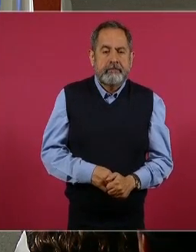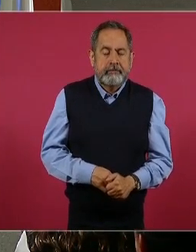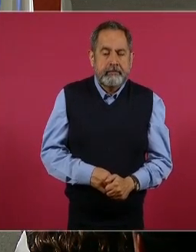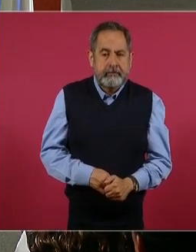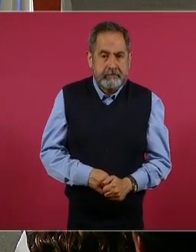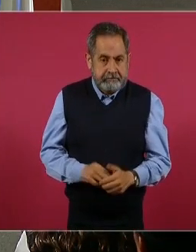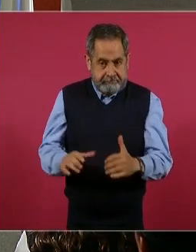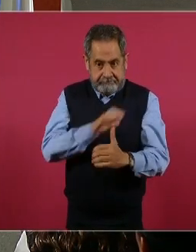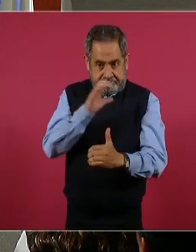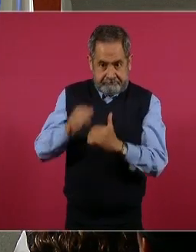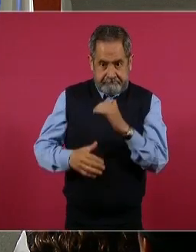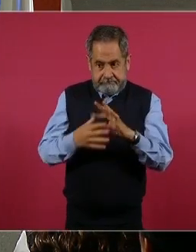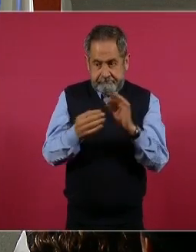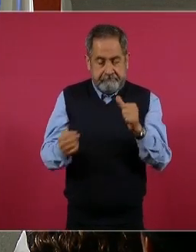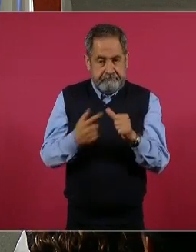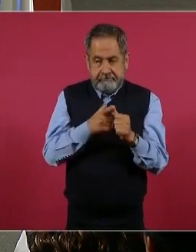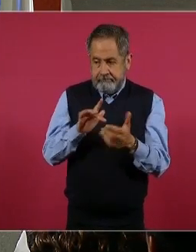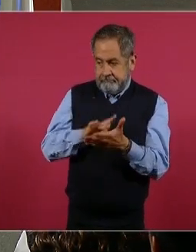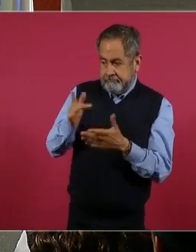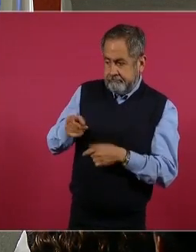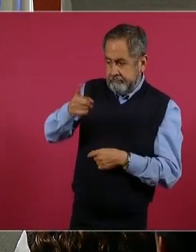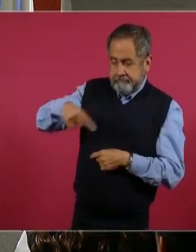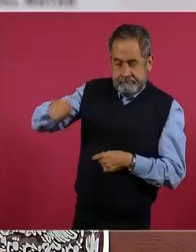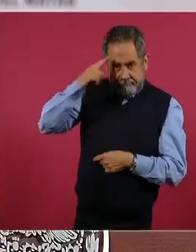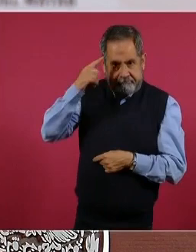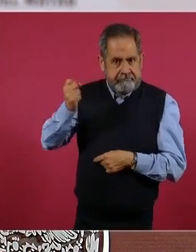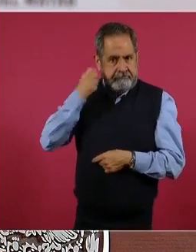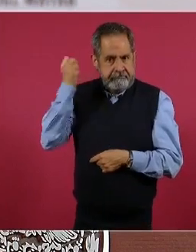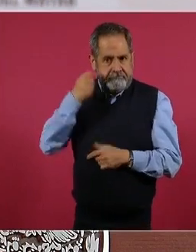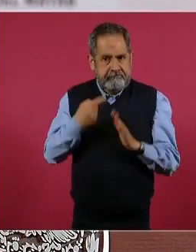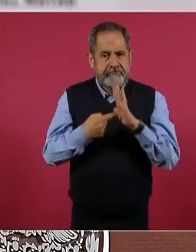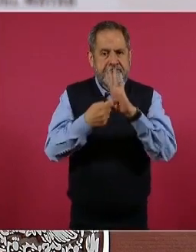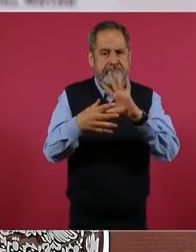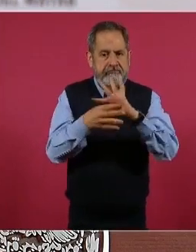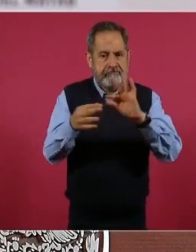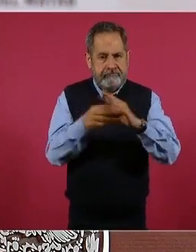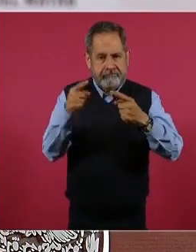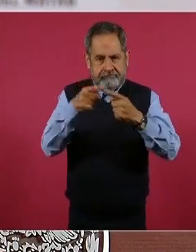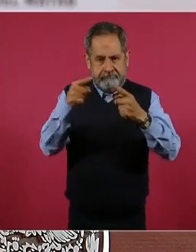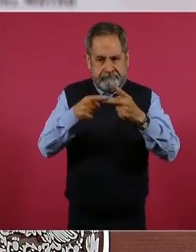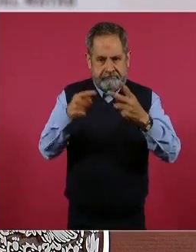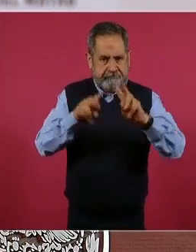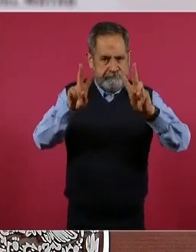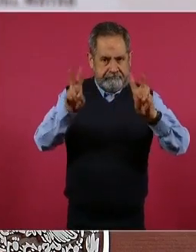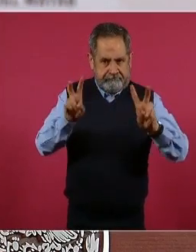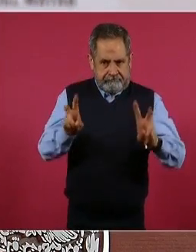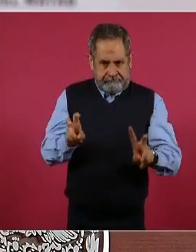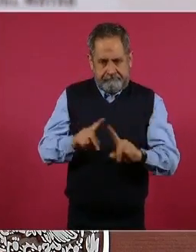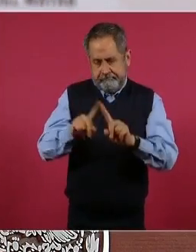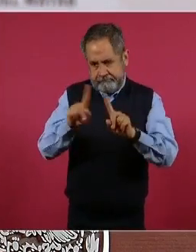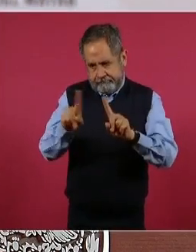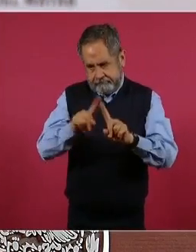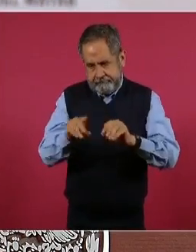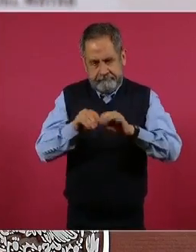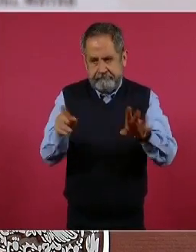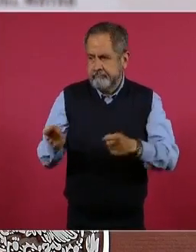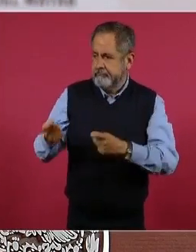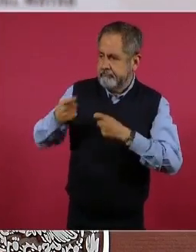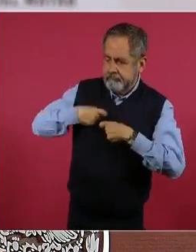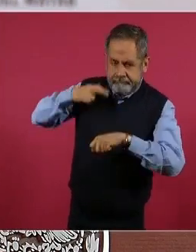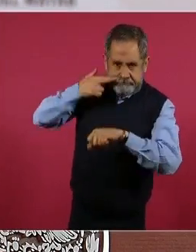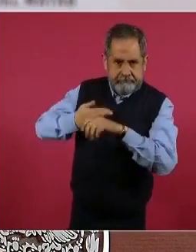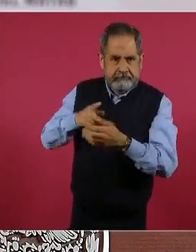Antes de finalizar, quisiera agradecer el espacio para exponer estos diversos temas que se me ha